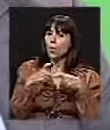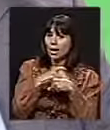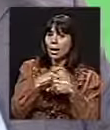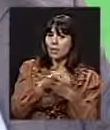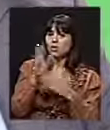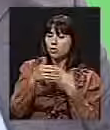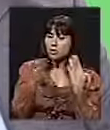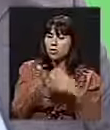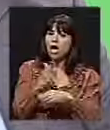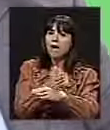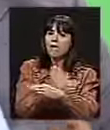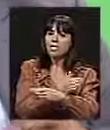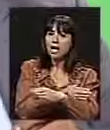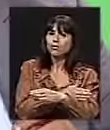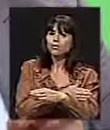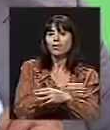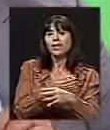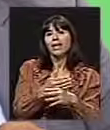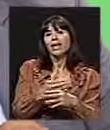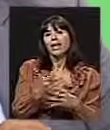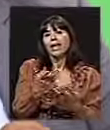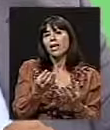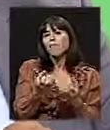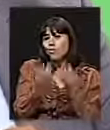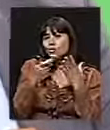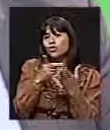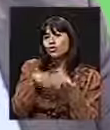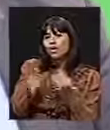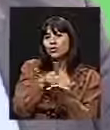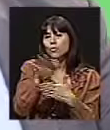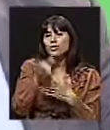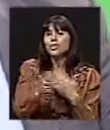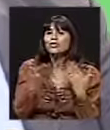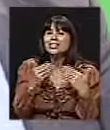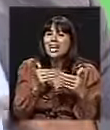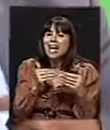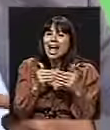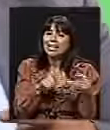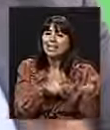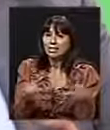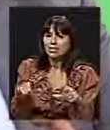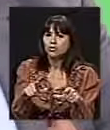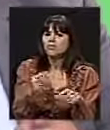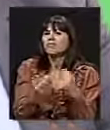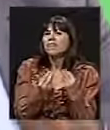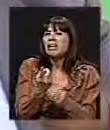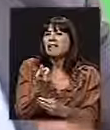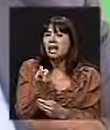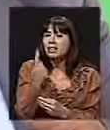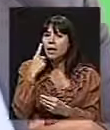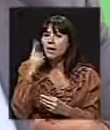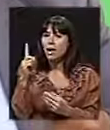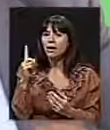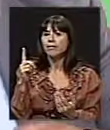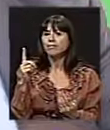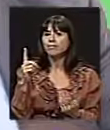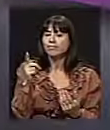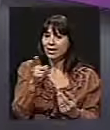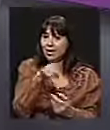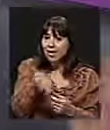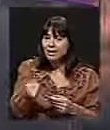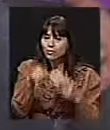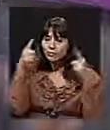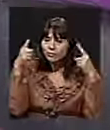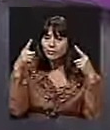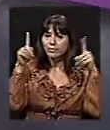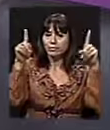Están en términos muy futbolísticos, muchos de ellos en punto de penal. ¿Qué es lo que falta para hacer realidad,